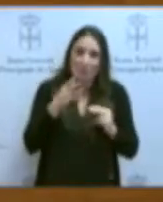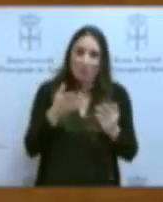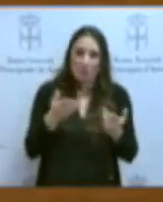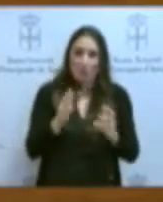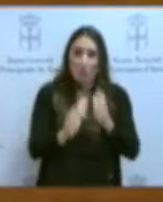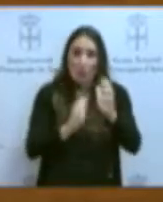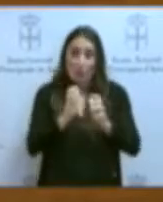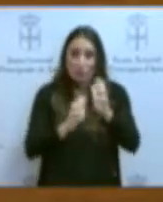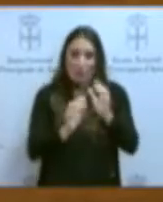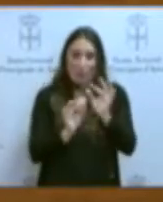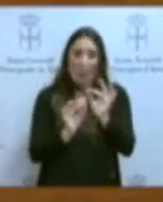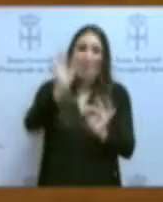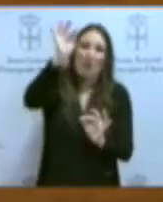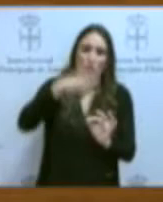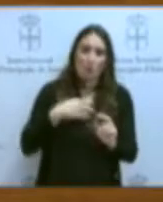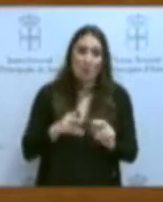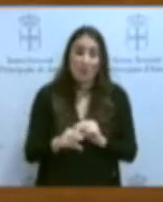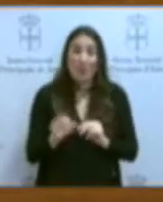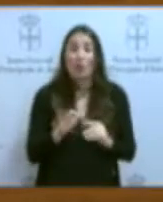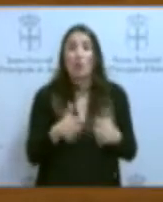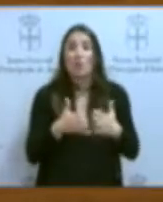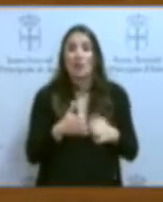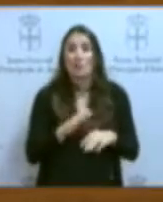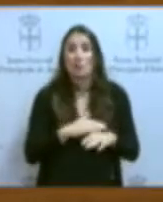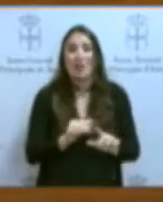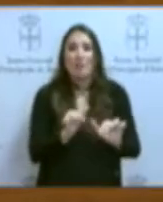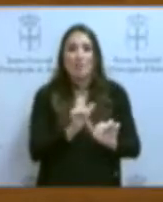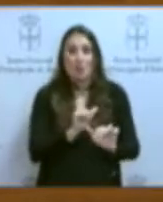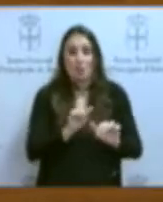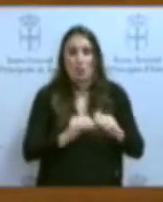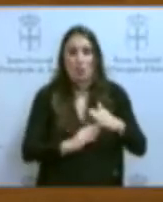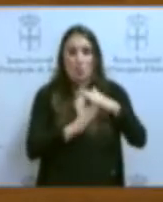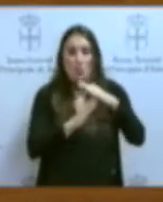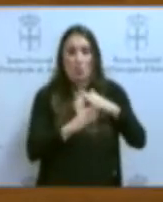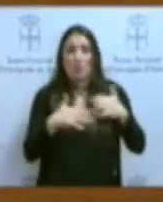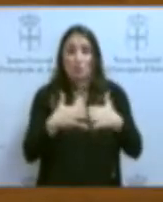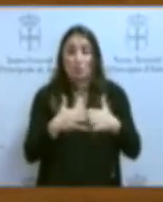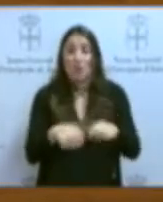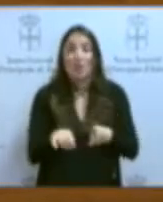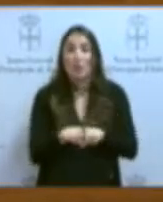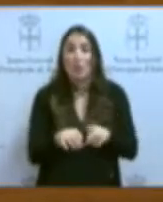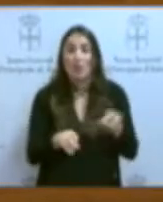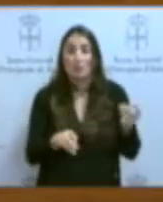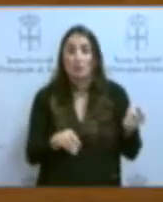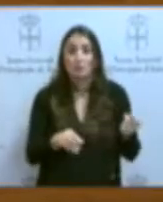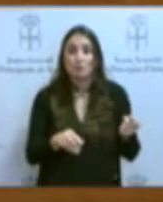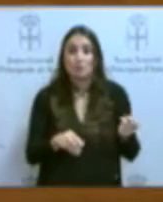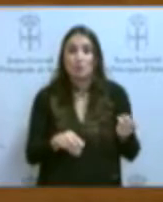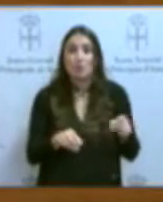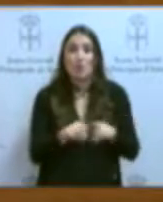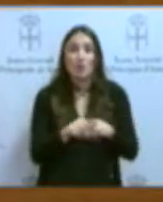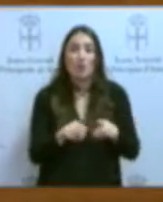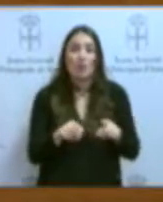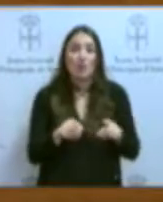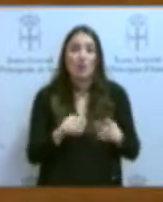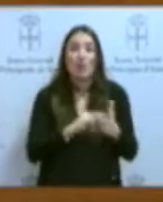produciendo frecuentemente, o los mecanismos de paro industrial a la imagen del sistema de